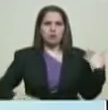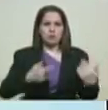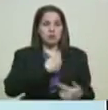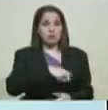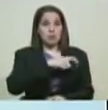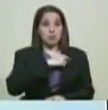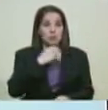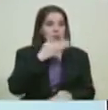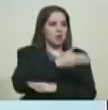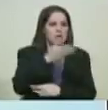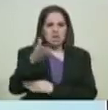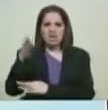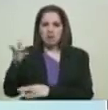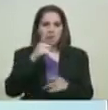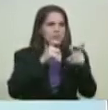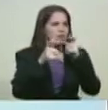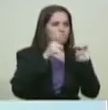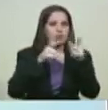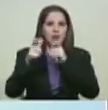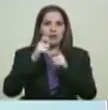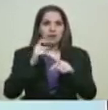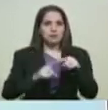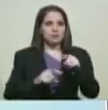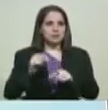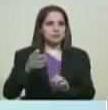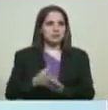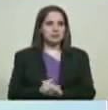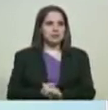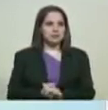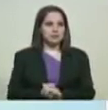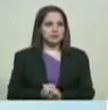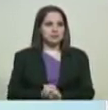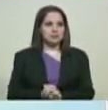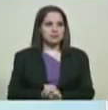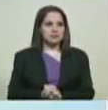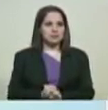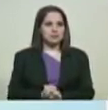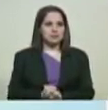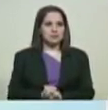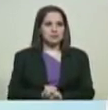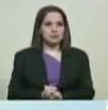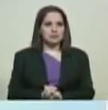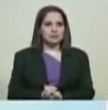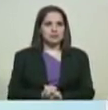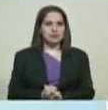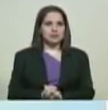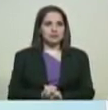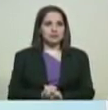que iba a las calles a preguntarle, una encuesta en las calles, el periodista.